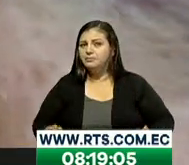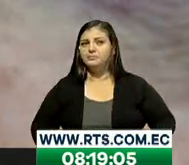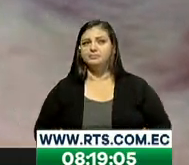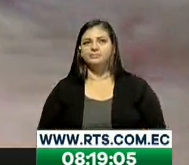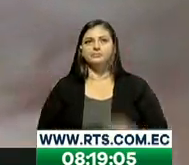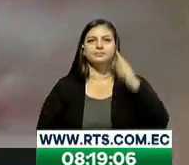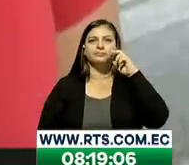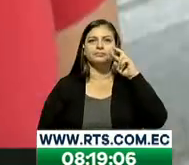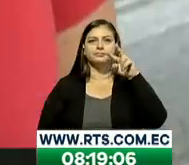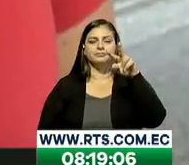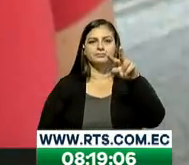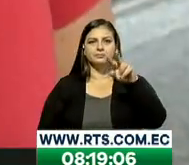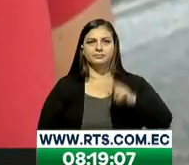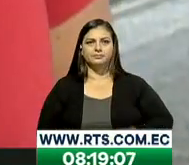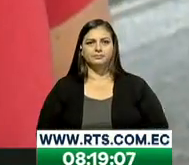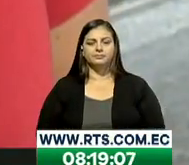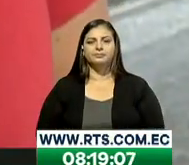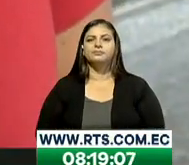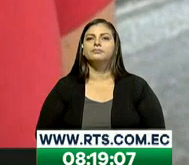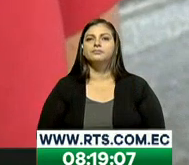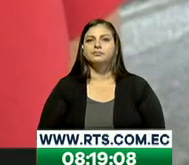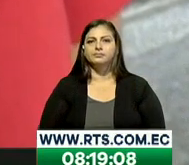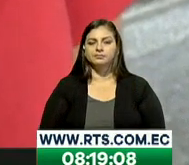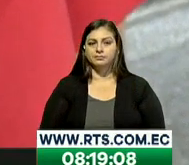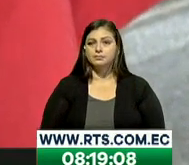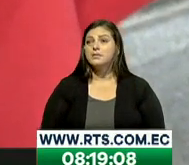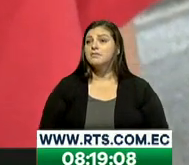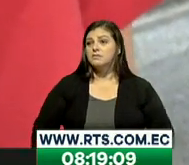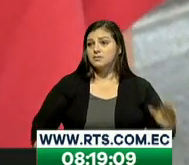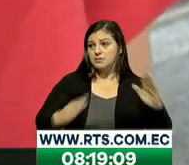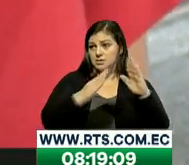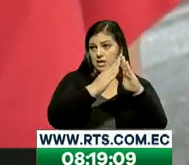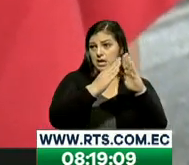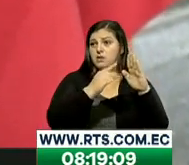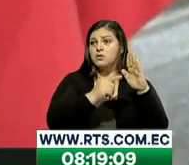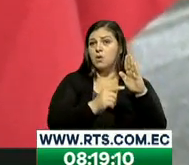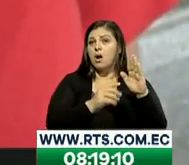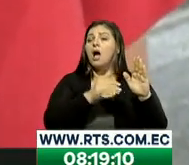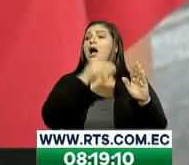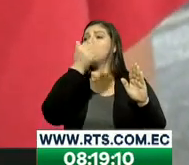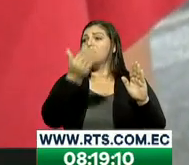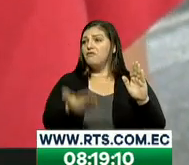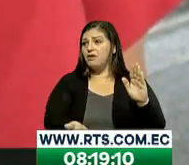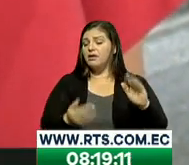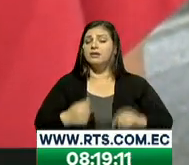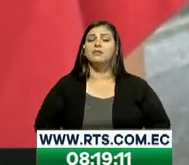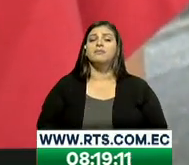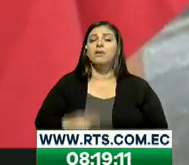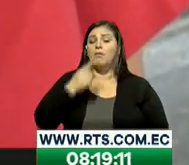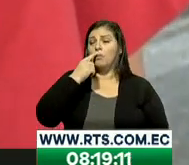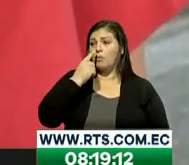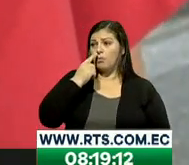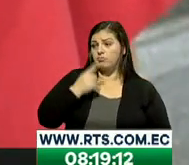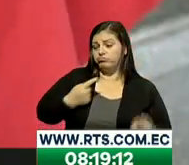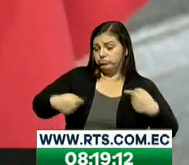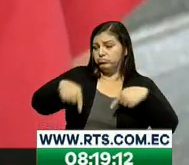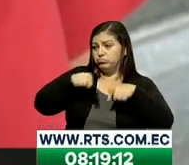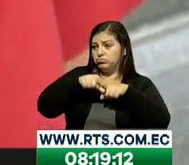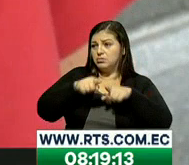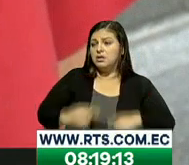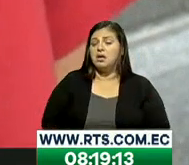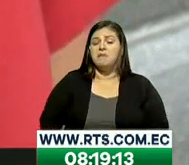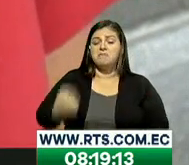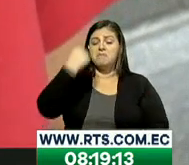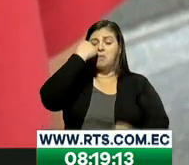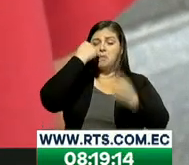hubieran testigos. O sea, cuando él me dejó soñada allá golpeada, mi hermano con mis primos me llevaron hacia la casa, y cuando ellos me dicen levántate